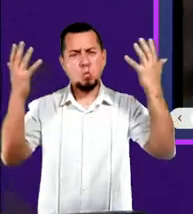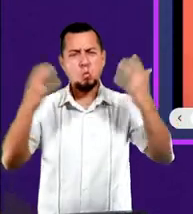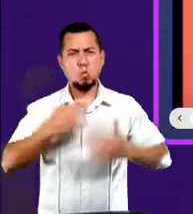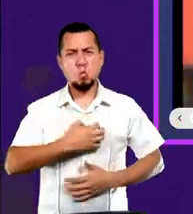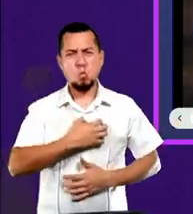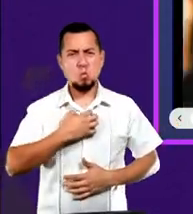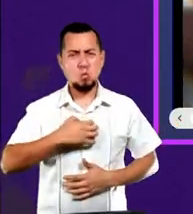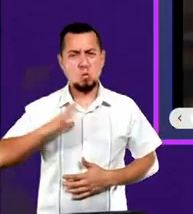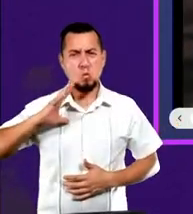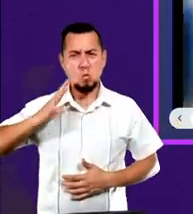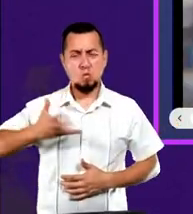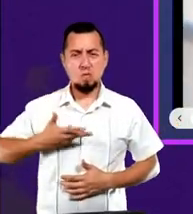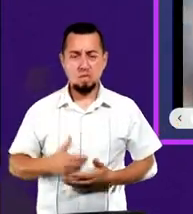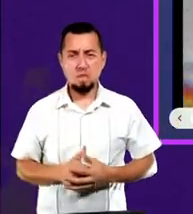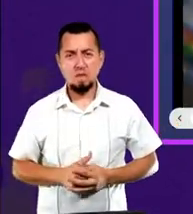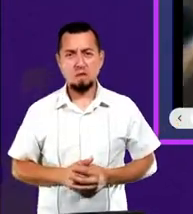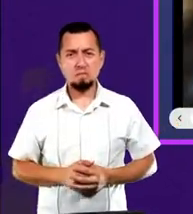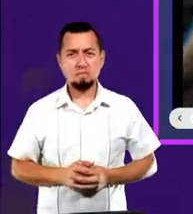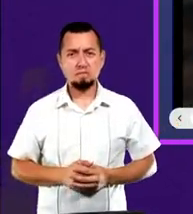de tradición,